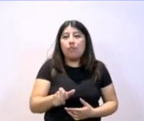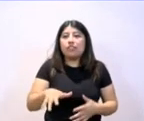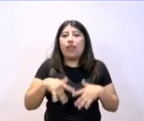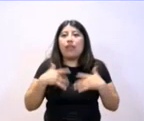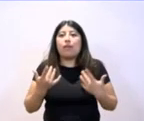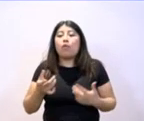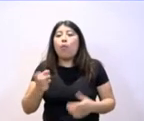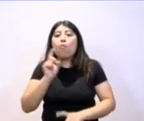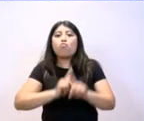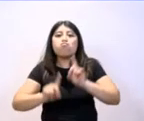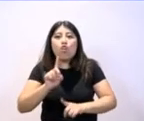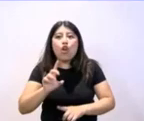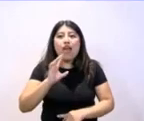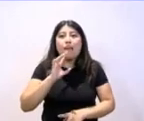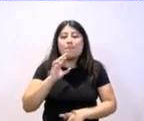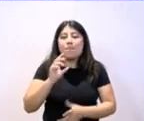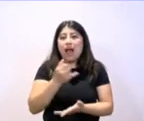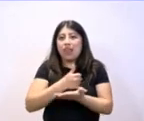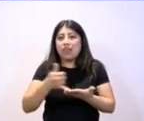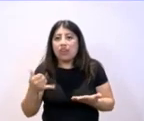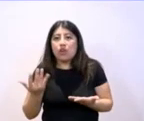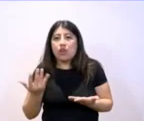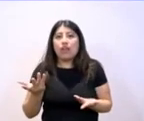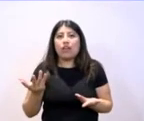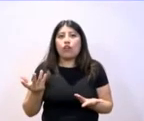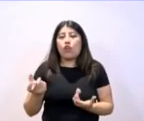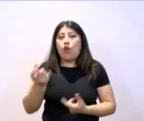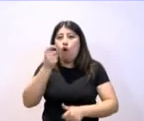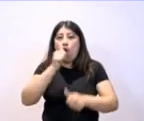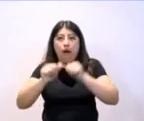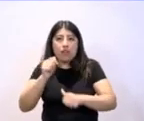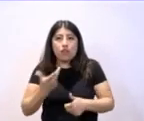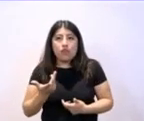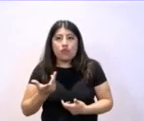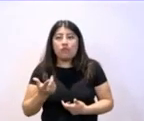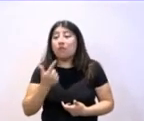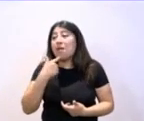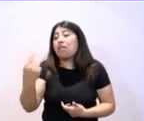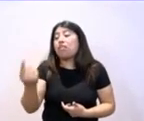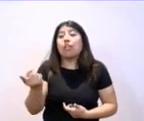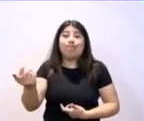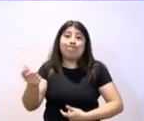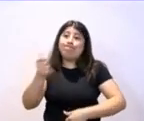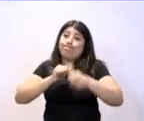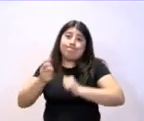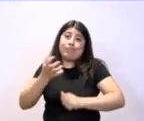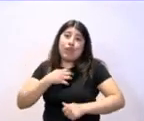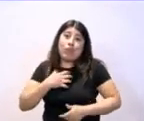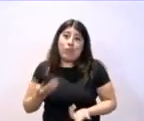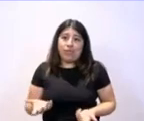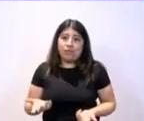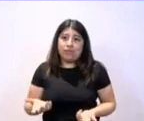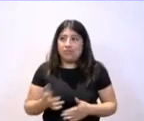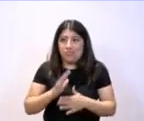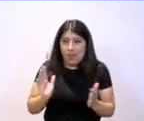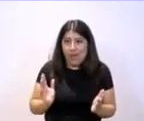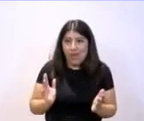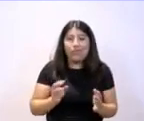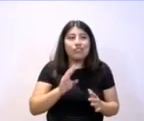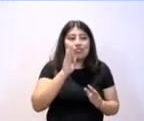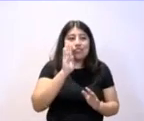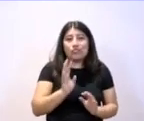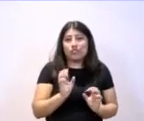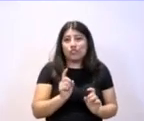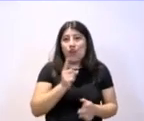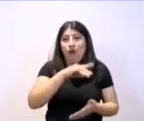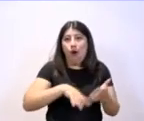de drogadicción o de alcoholismo cuándo se puede exceder en el consumo de esas cuestiones en el horario que haya trabajadores